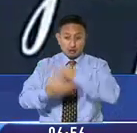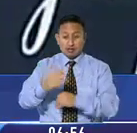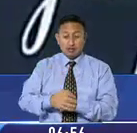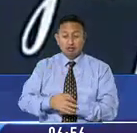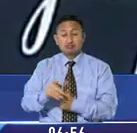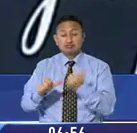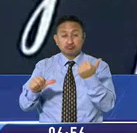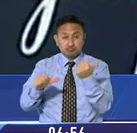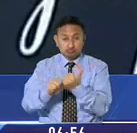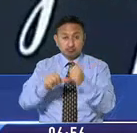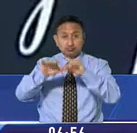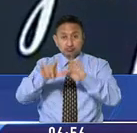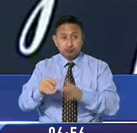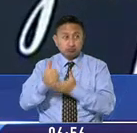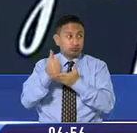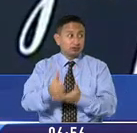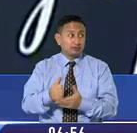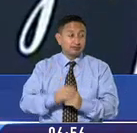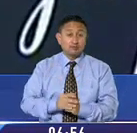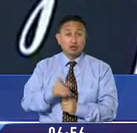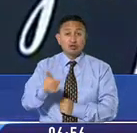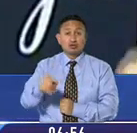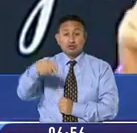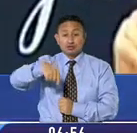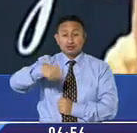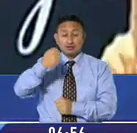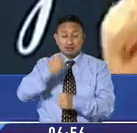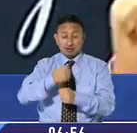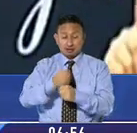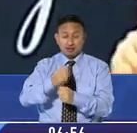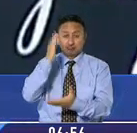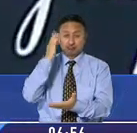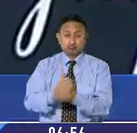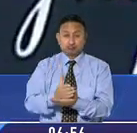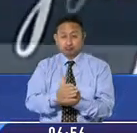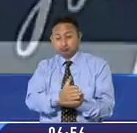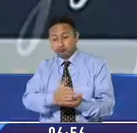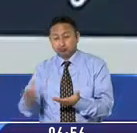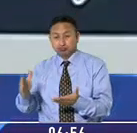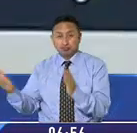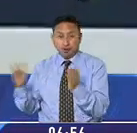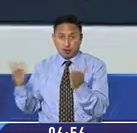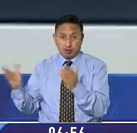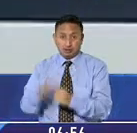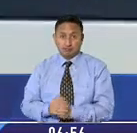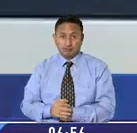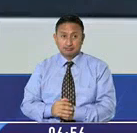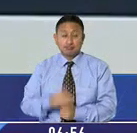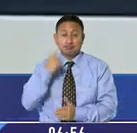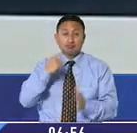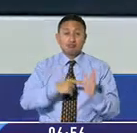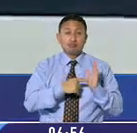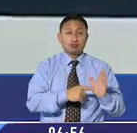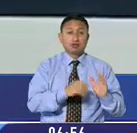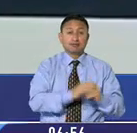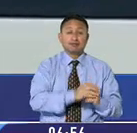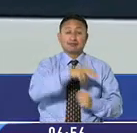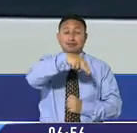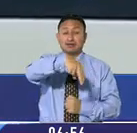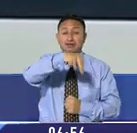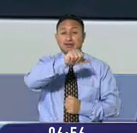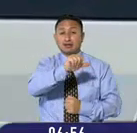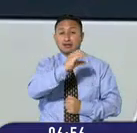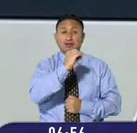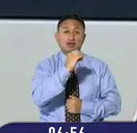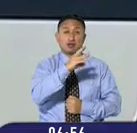fueron separados del servicio de justicia temporal y provisionalmente. Recordamos el caso de Naomi